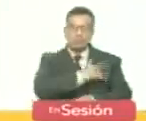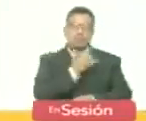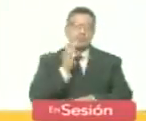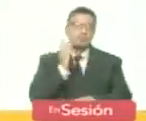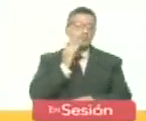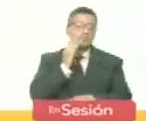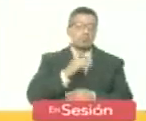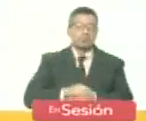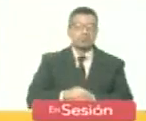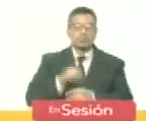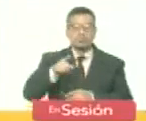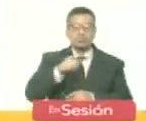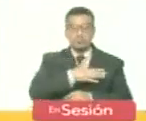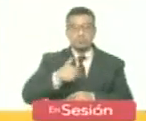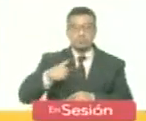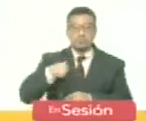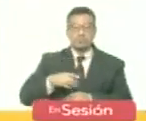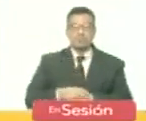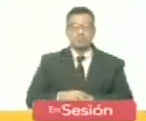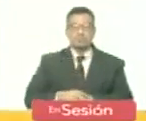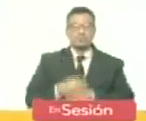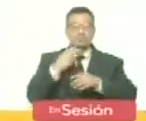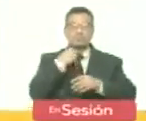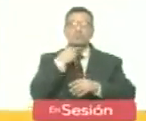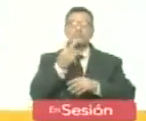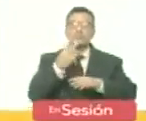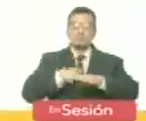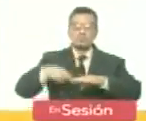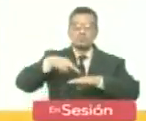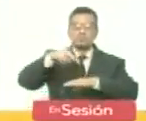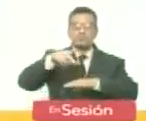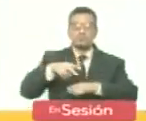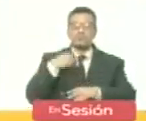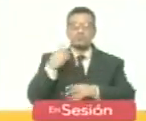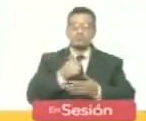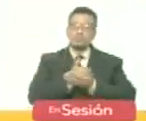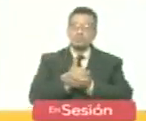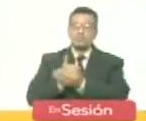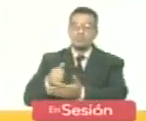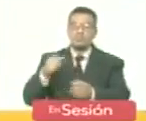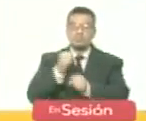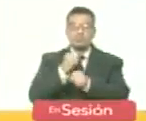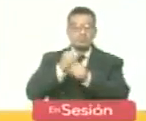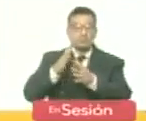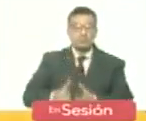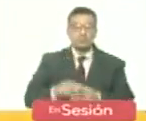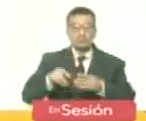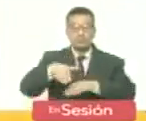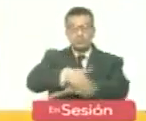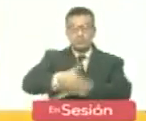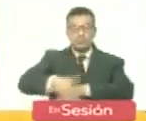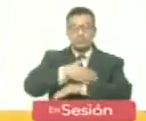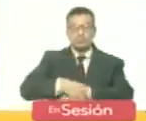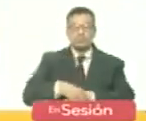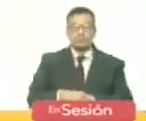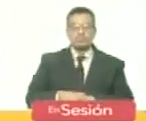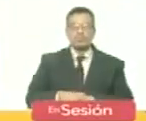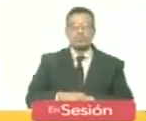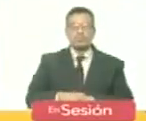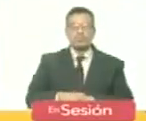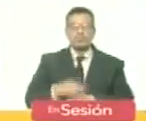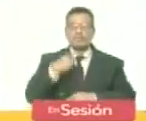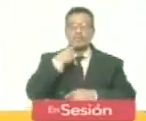aquí queremos levantar nuestra voz en solidaridad con los trabajadores que están en la calle y